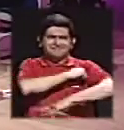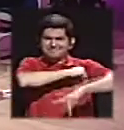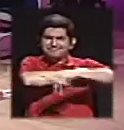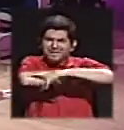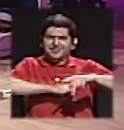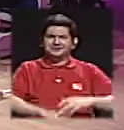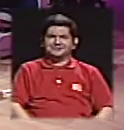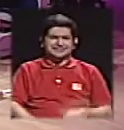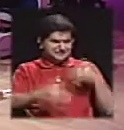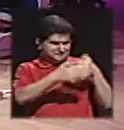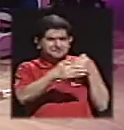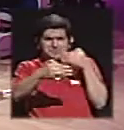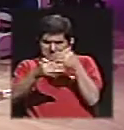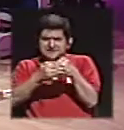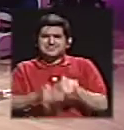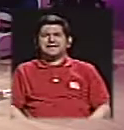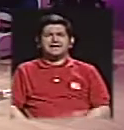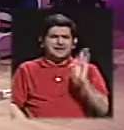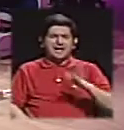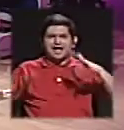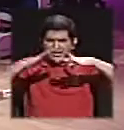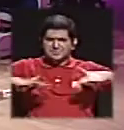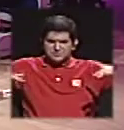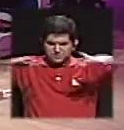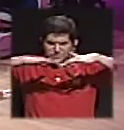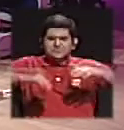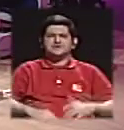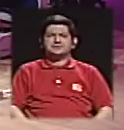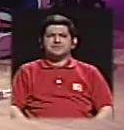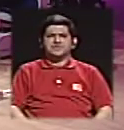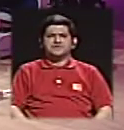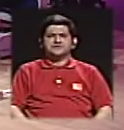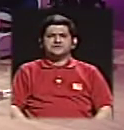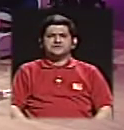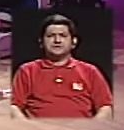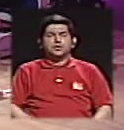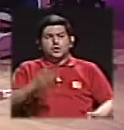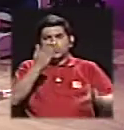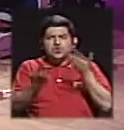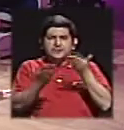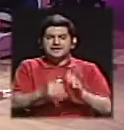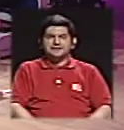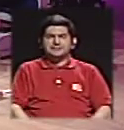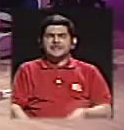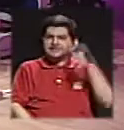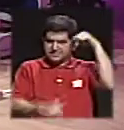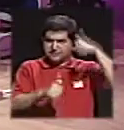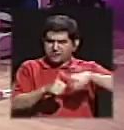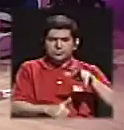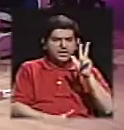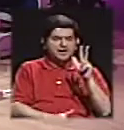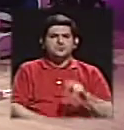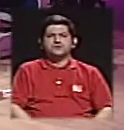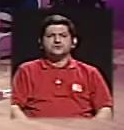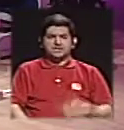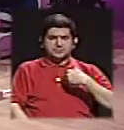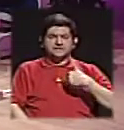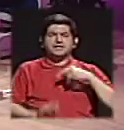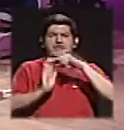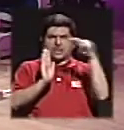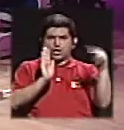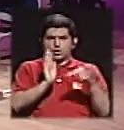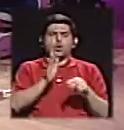países tan cercanos geográficamente. Además, tal vez, Maricel, teniendo en cuenta que los tres parten de